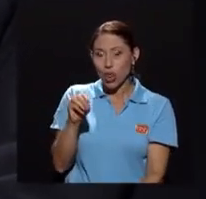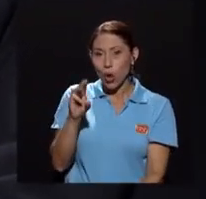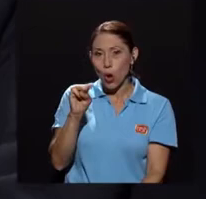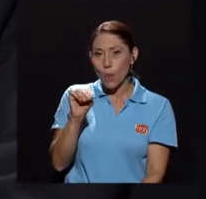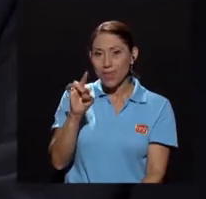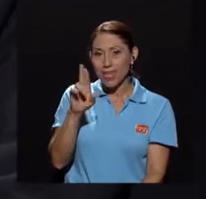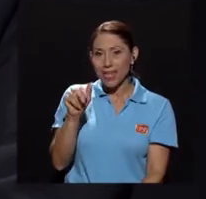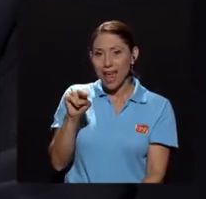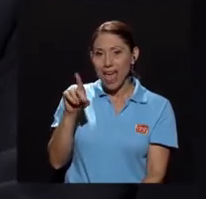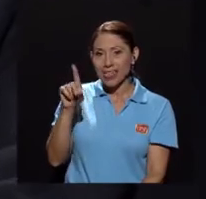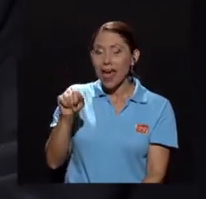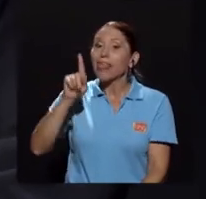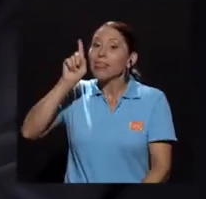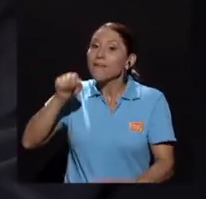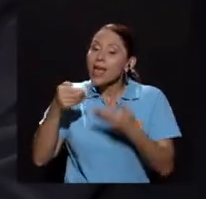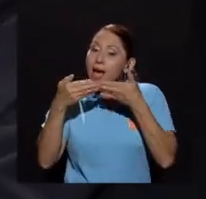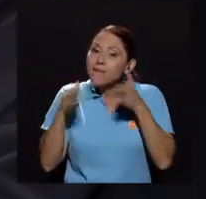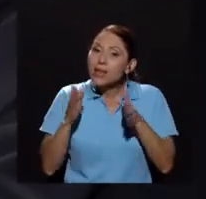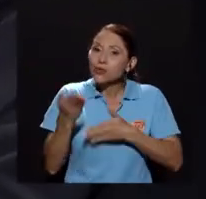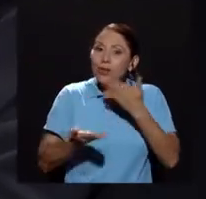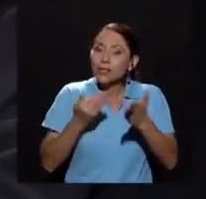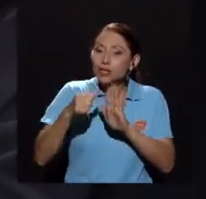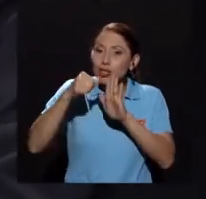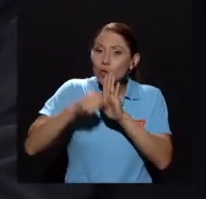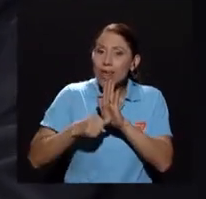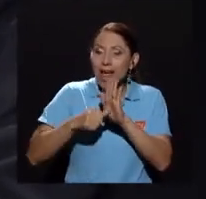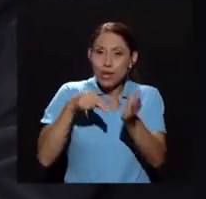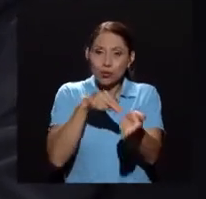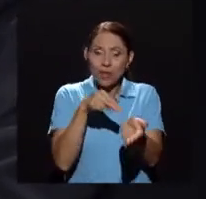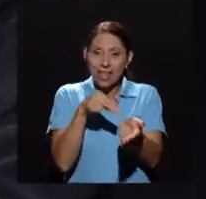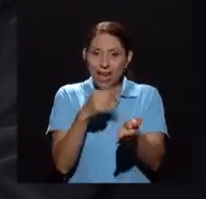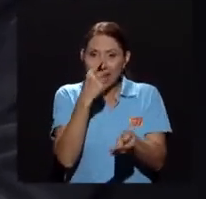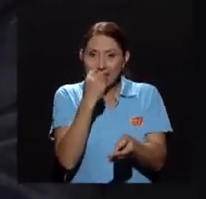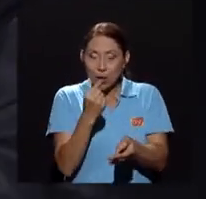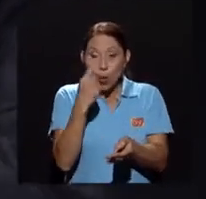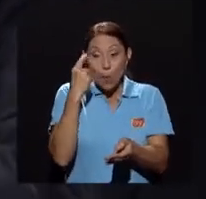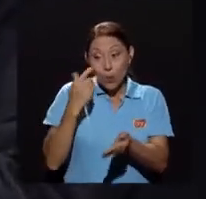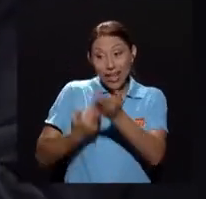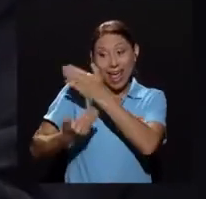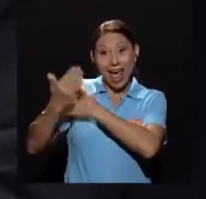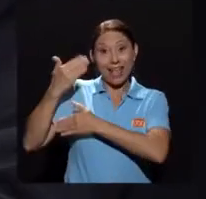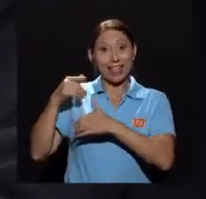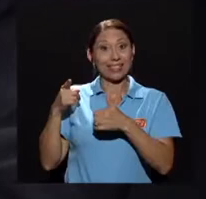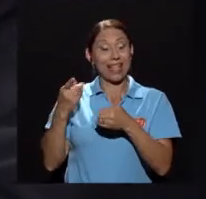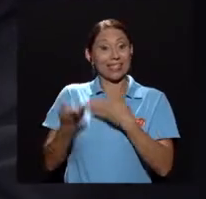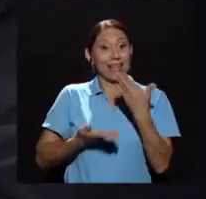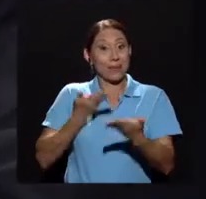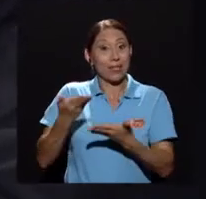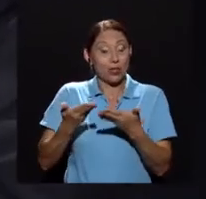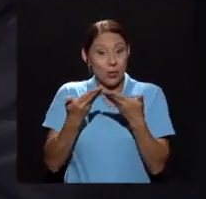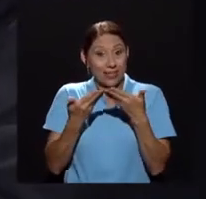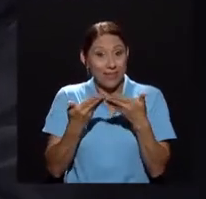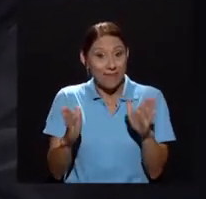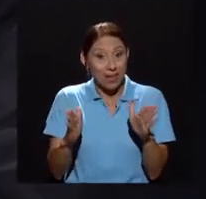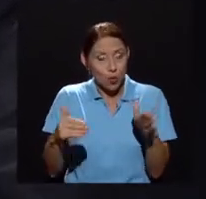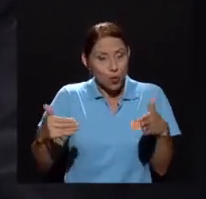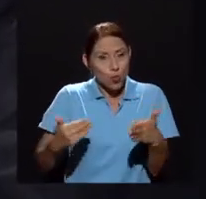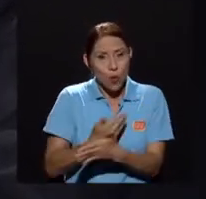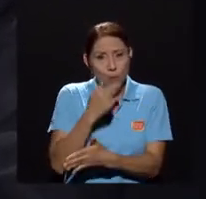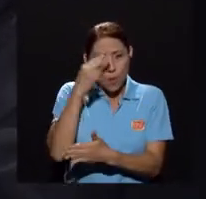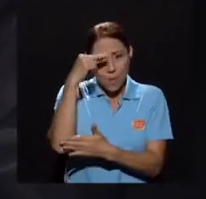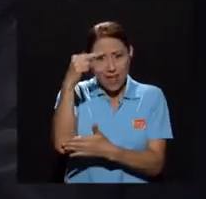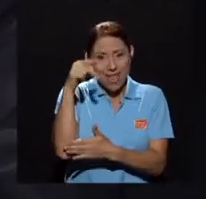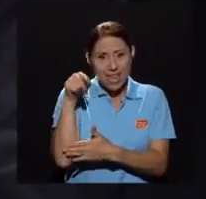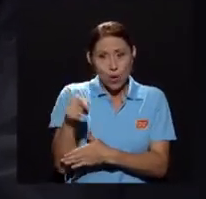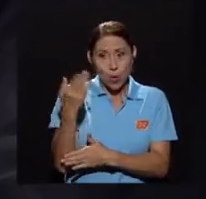en el calderón guardia porque el servicio de cirugía general que se había abierto en el nuevo y novedoso hospital méxico de entonces que